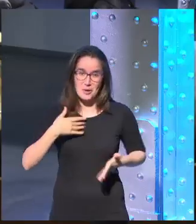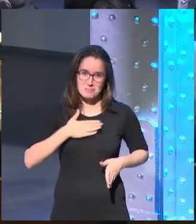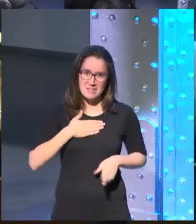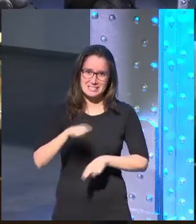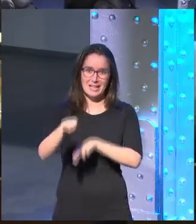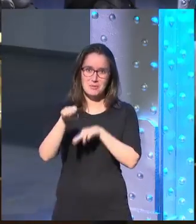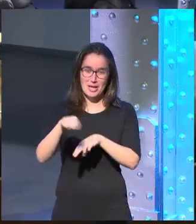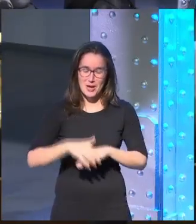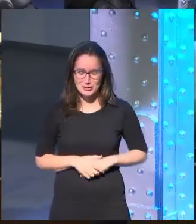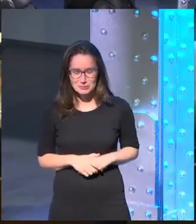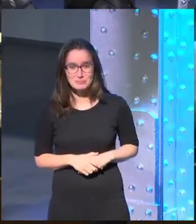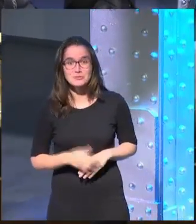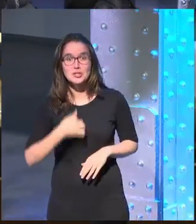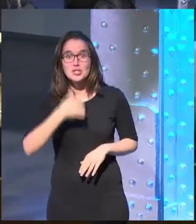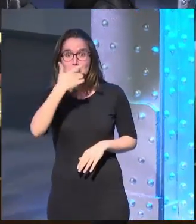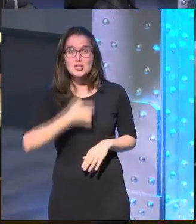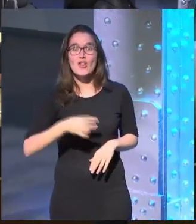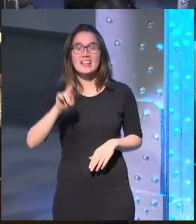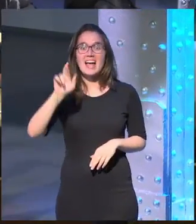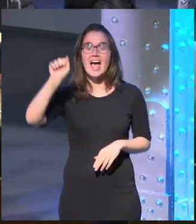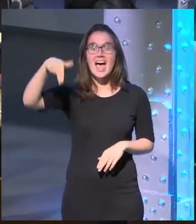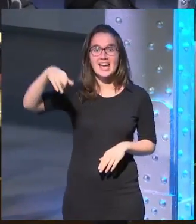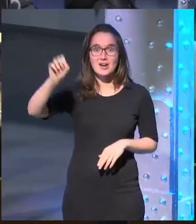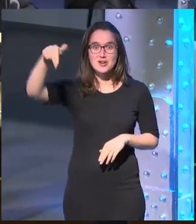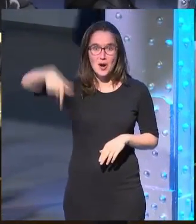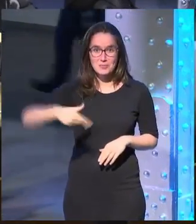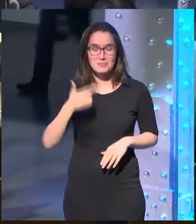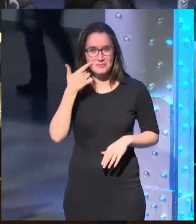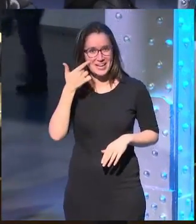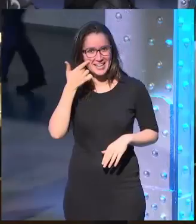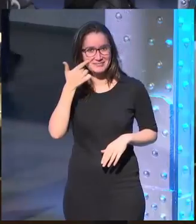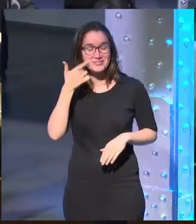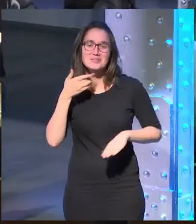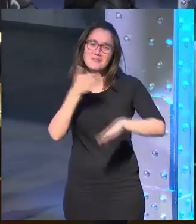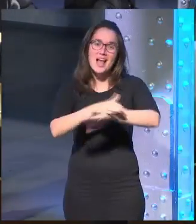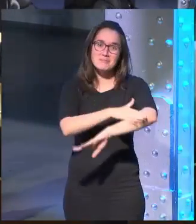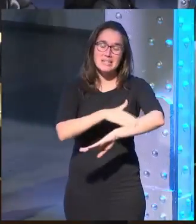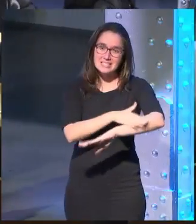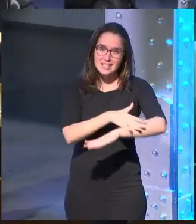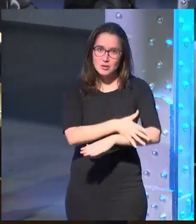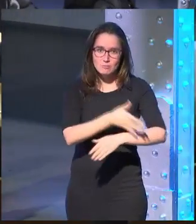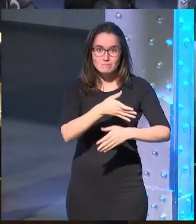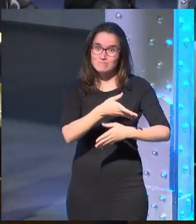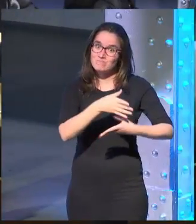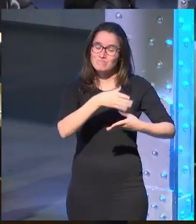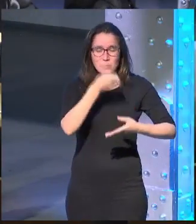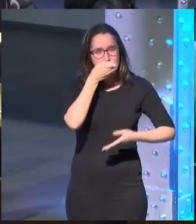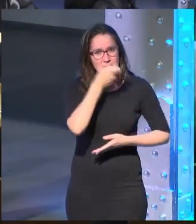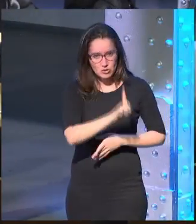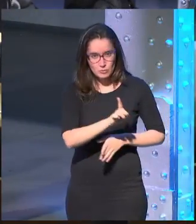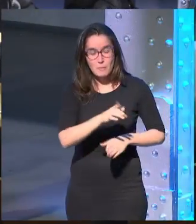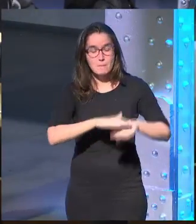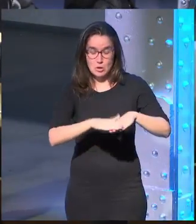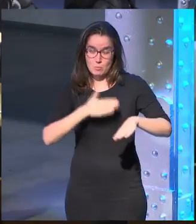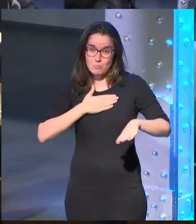Tomelloso. De Tarancón, de Tarancón, bien, bien, bien. Mira, no fuiste al ministerio correcto. Te perdón porque son